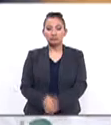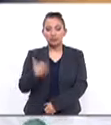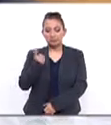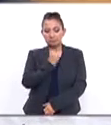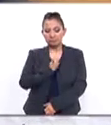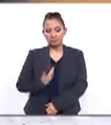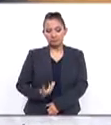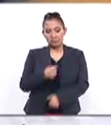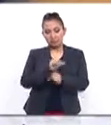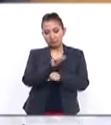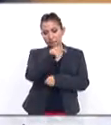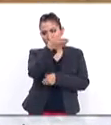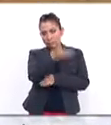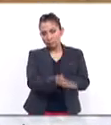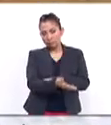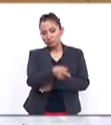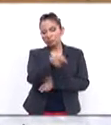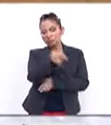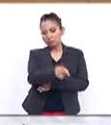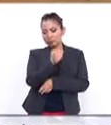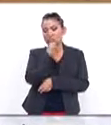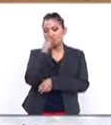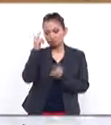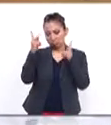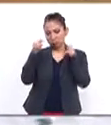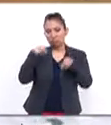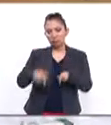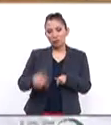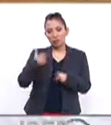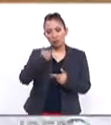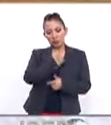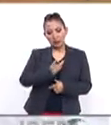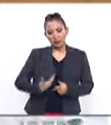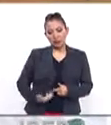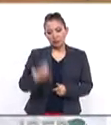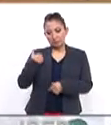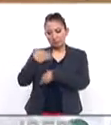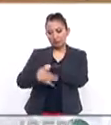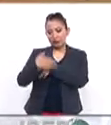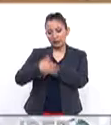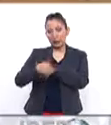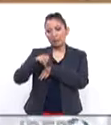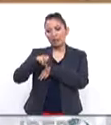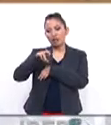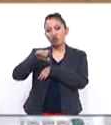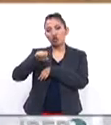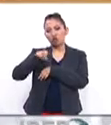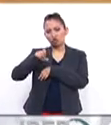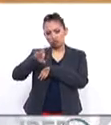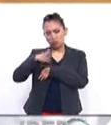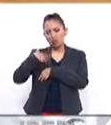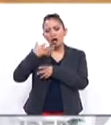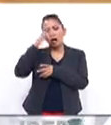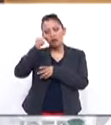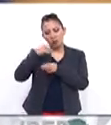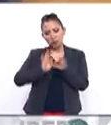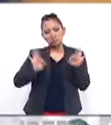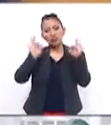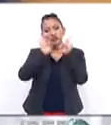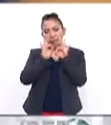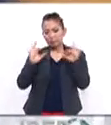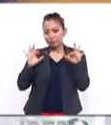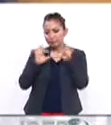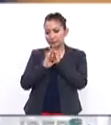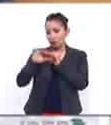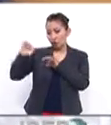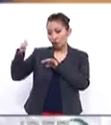El presidente de Argentina, Mauricio Macri, también nos visita en calidad de presidente pro tempore del Mercosur y estamos de acuerdo en la importancia, junto con